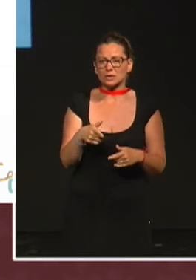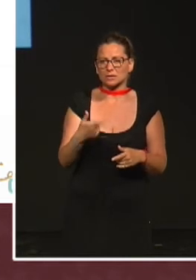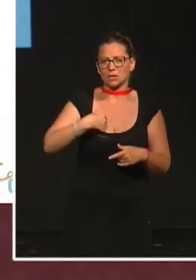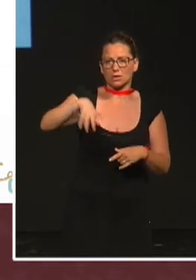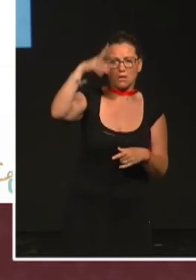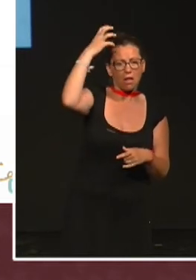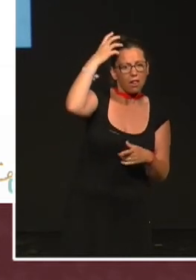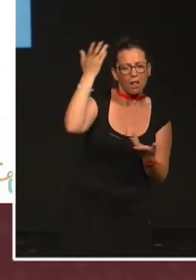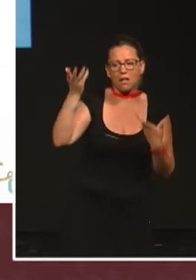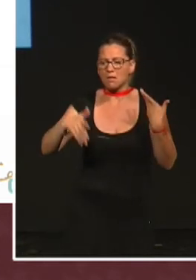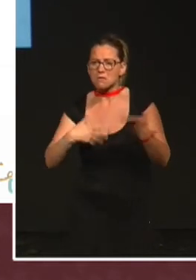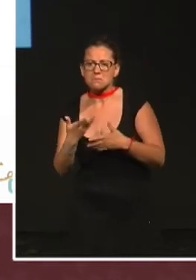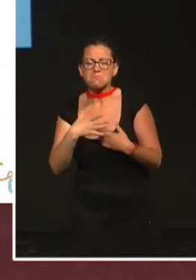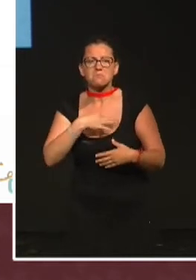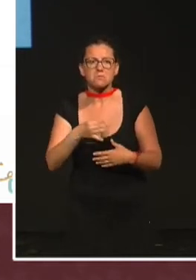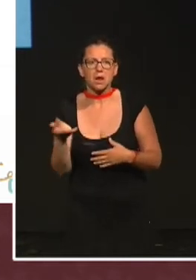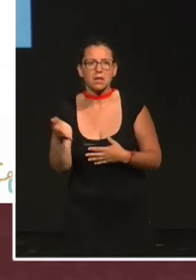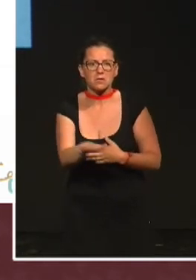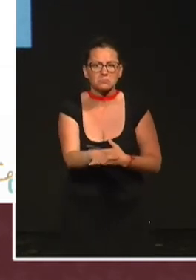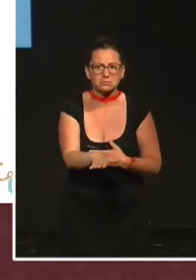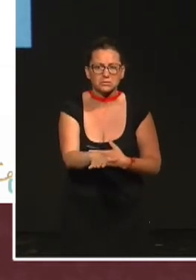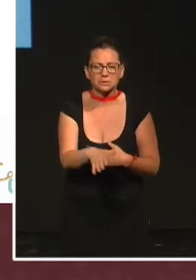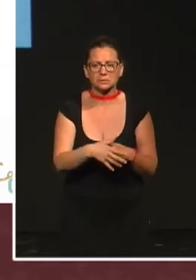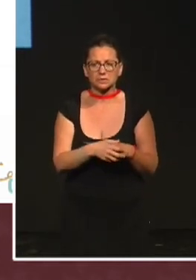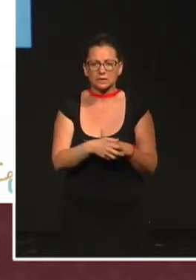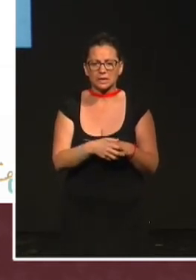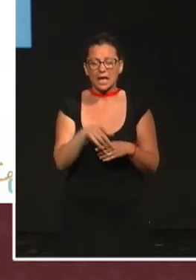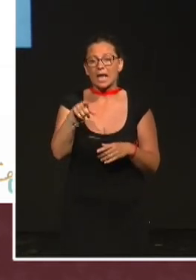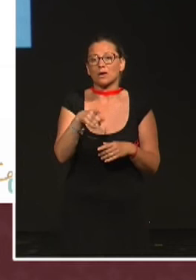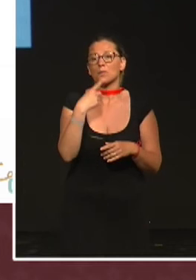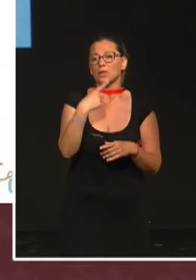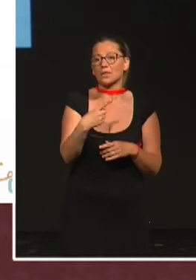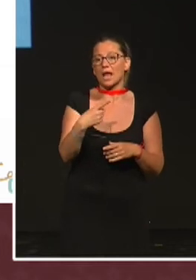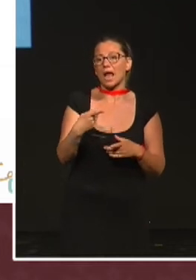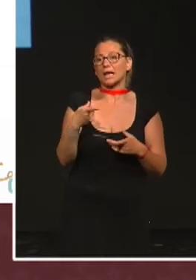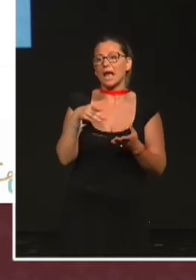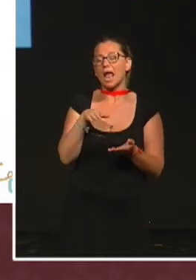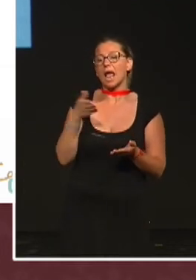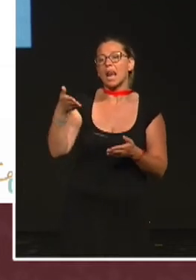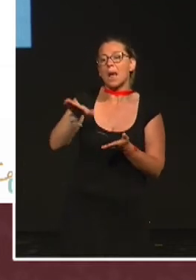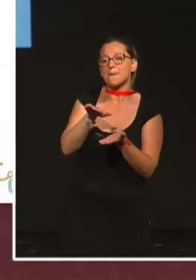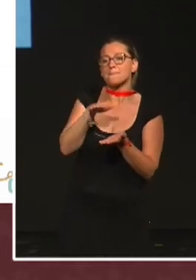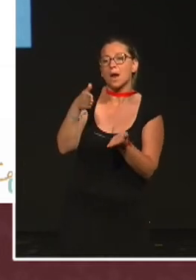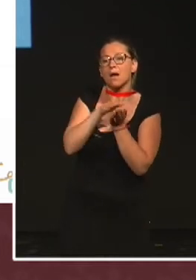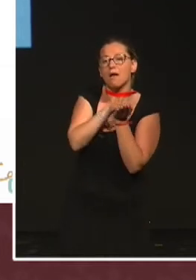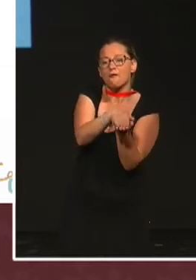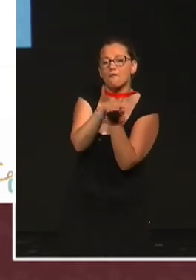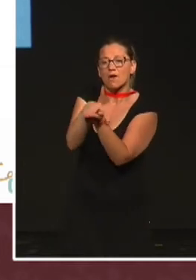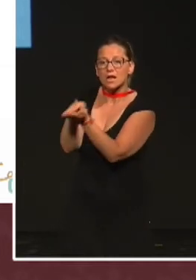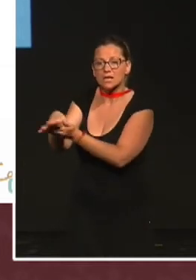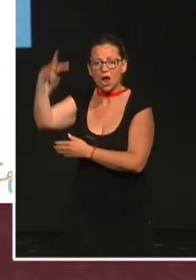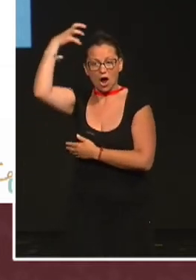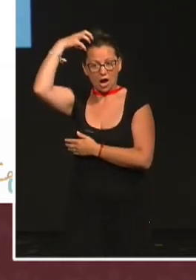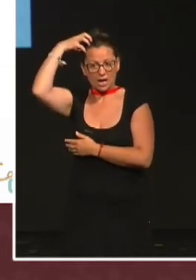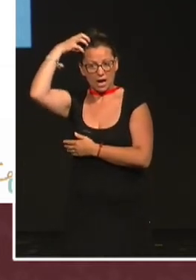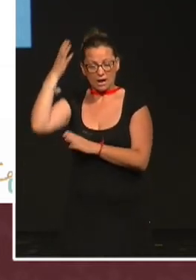reyes. De hecho, según cuentan, en el pudridero real que está en la cripta del Palacio del Escorial, antes